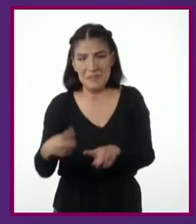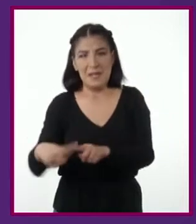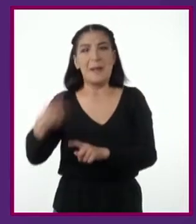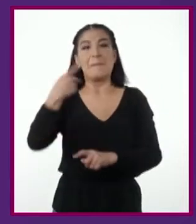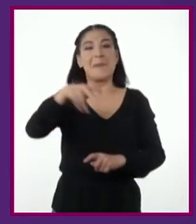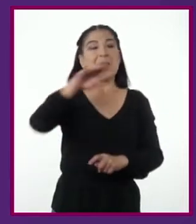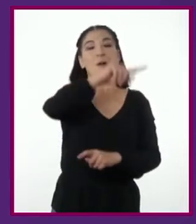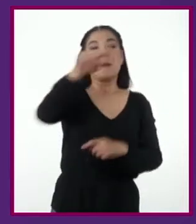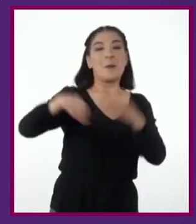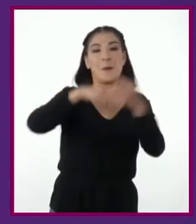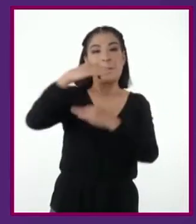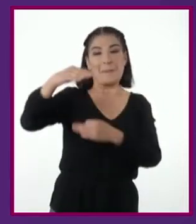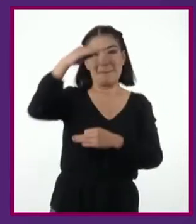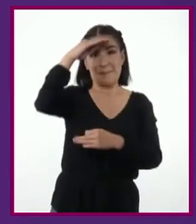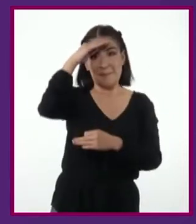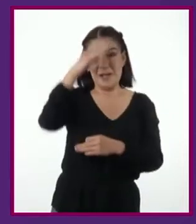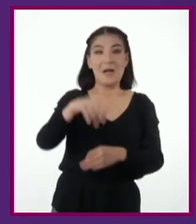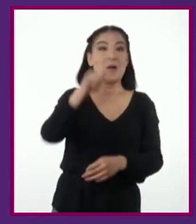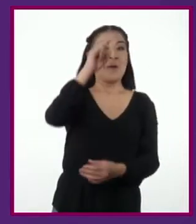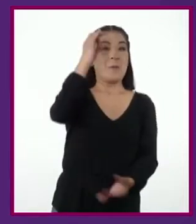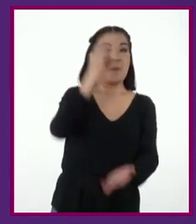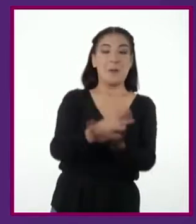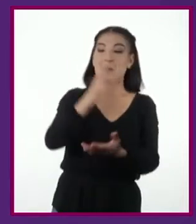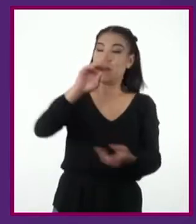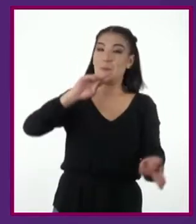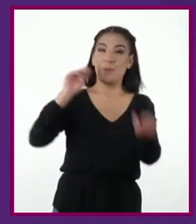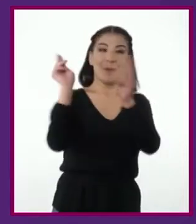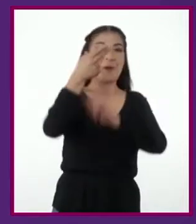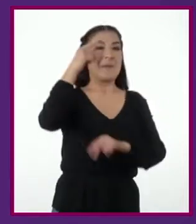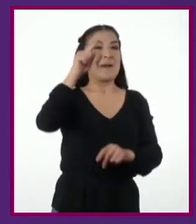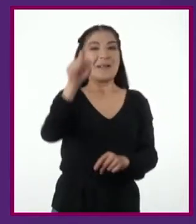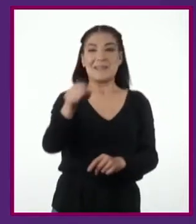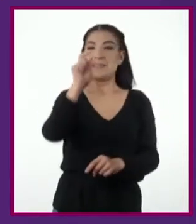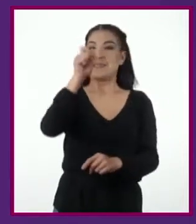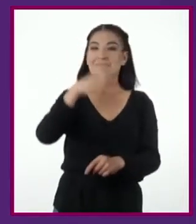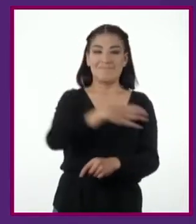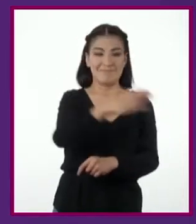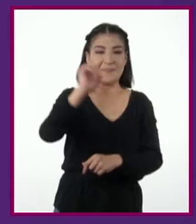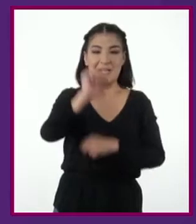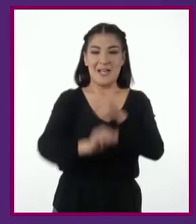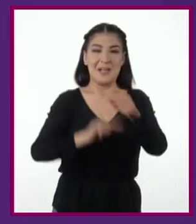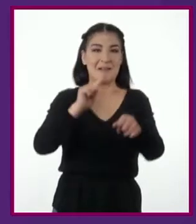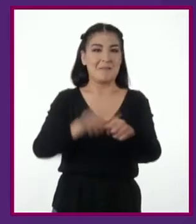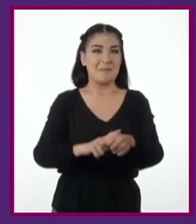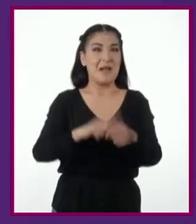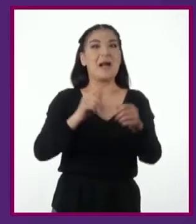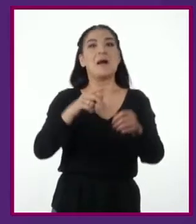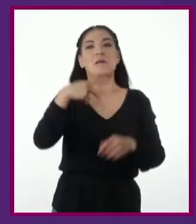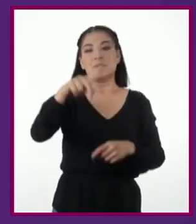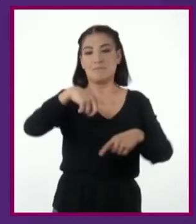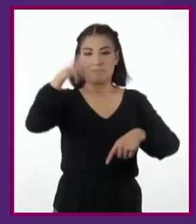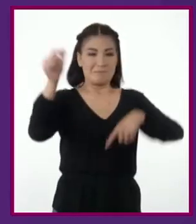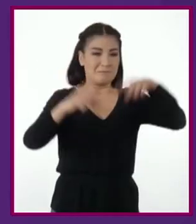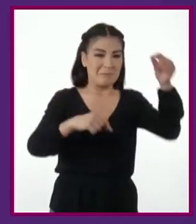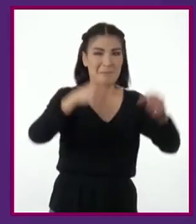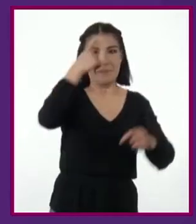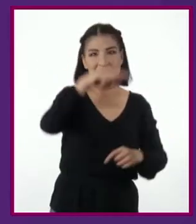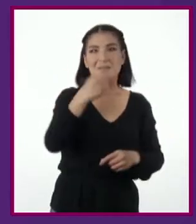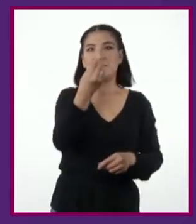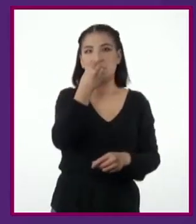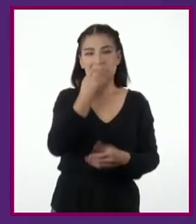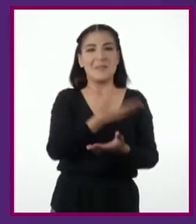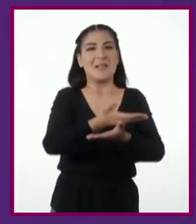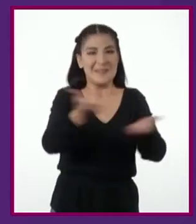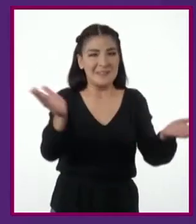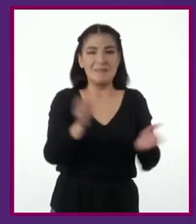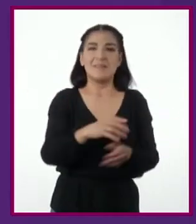vieja visión de una única y universal agricultura de roza o milpa, itinerante,